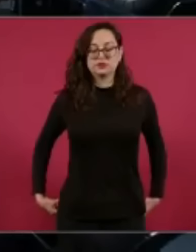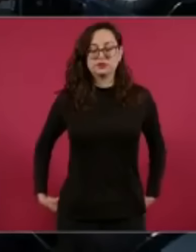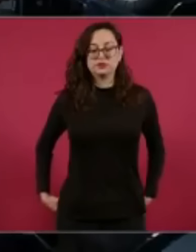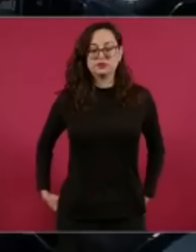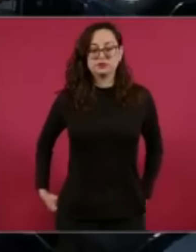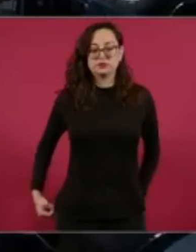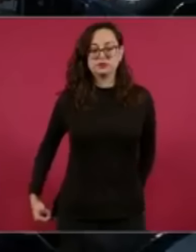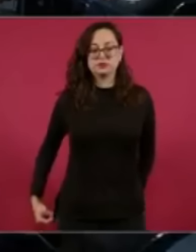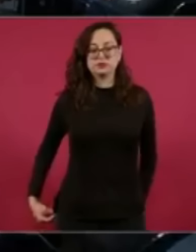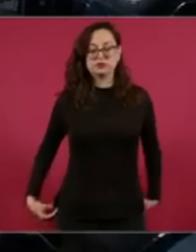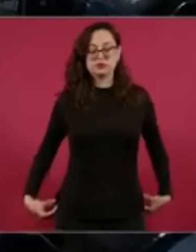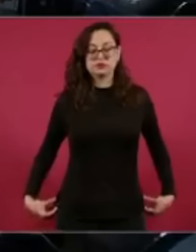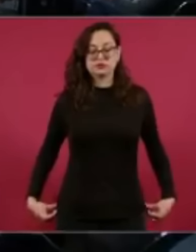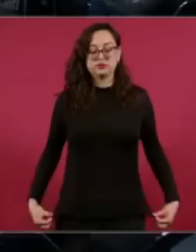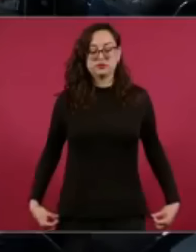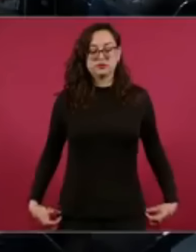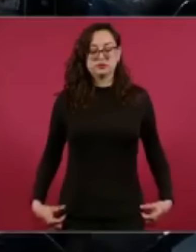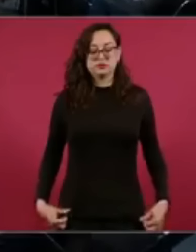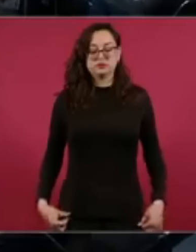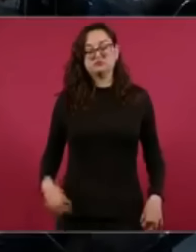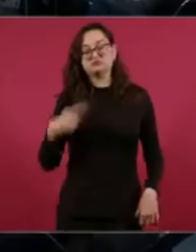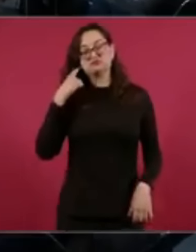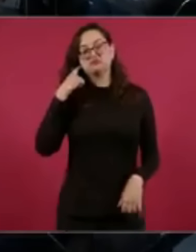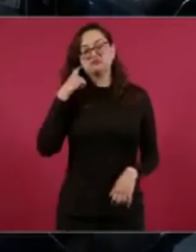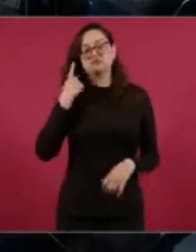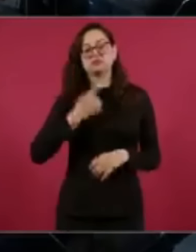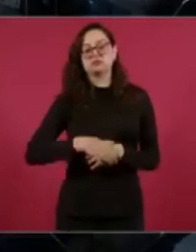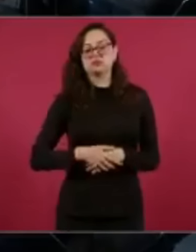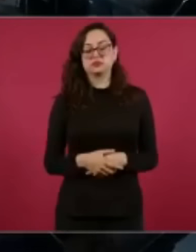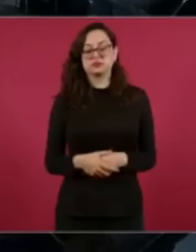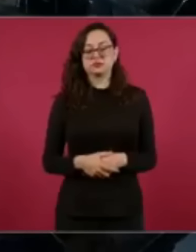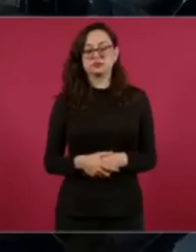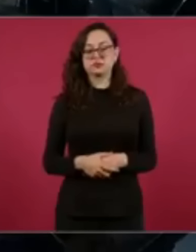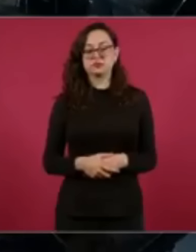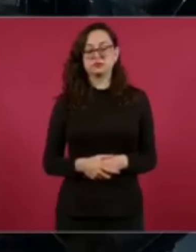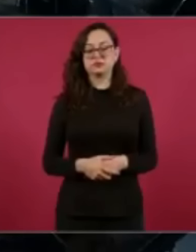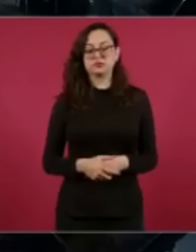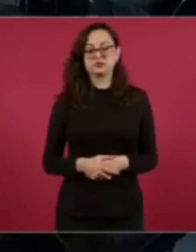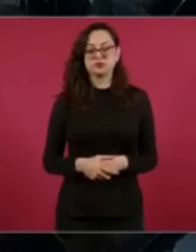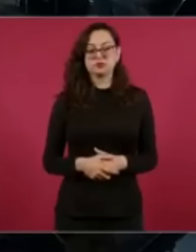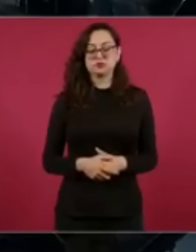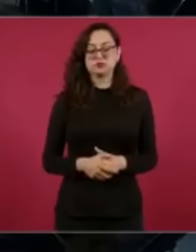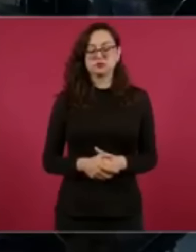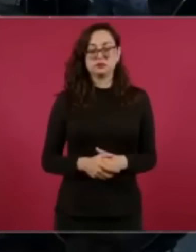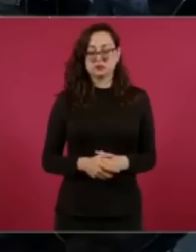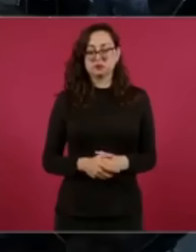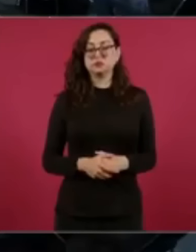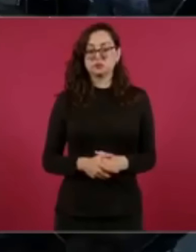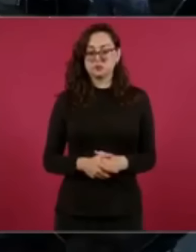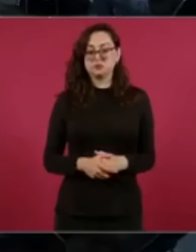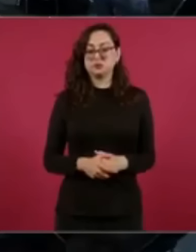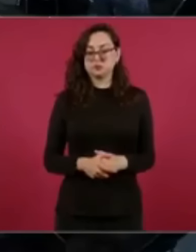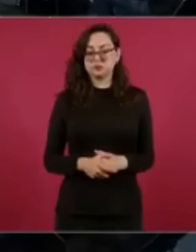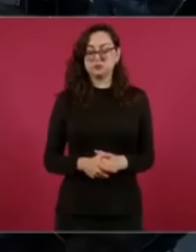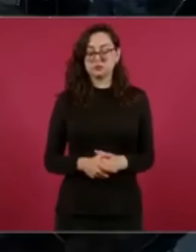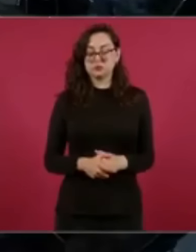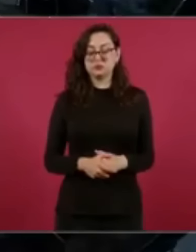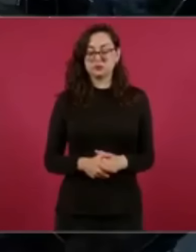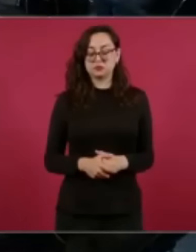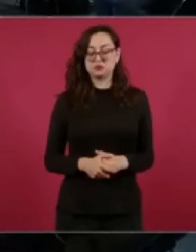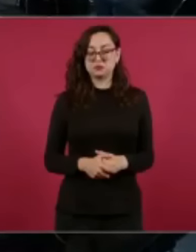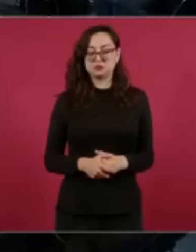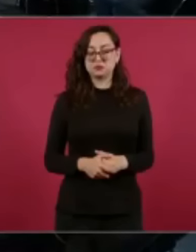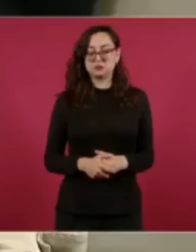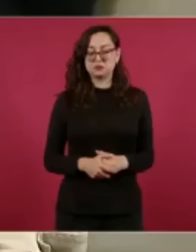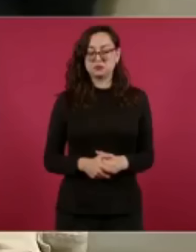Que posiblemente pudiera ser un detonante lo del... Habla de un quinto autobús que desapareció del... Sí, sí.